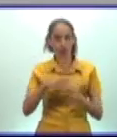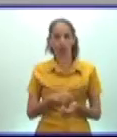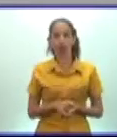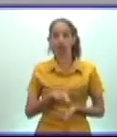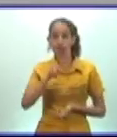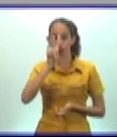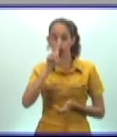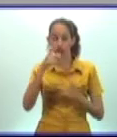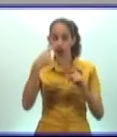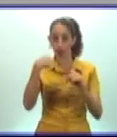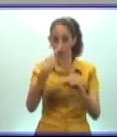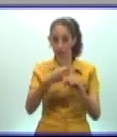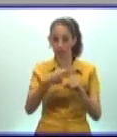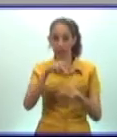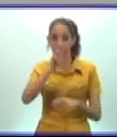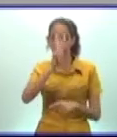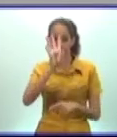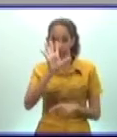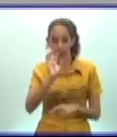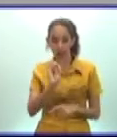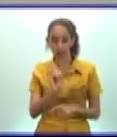menos 125.